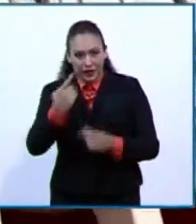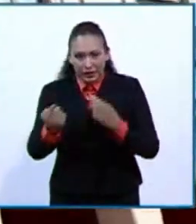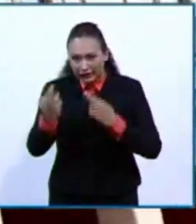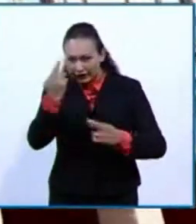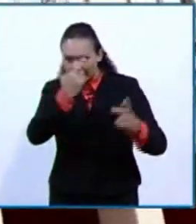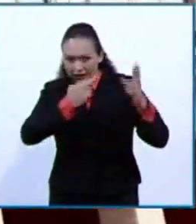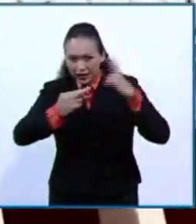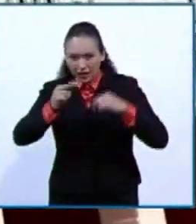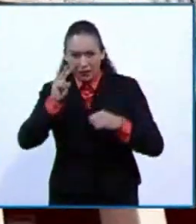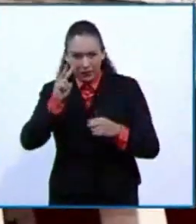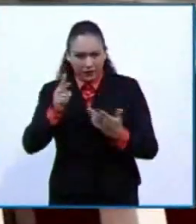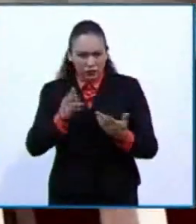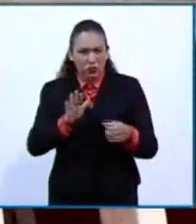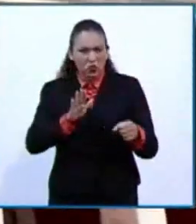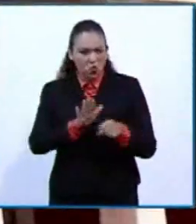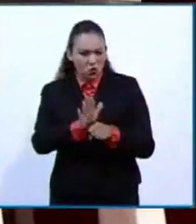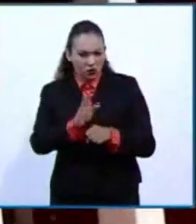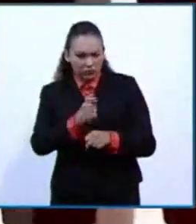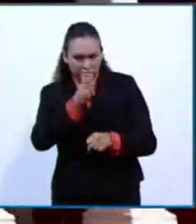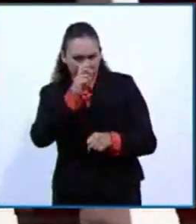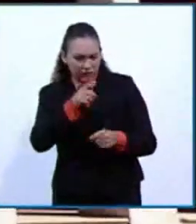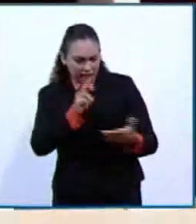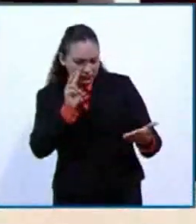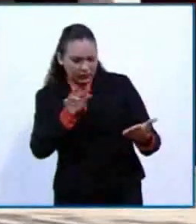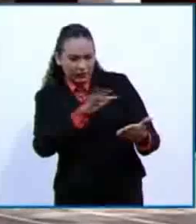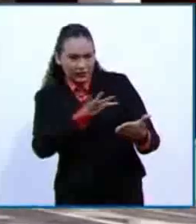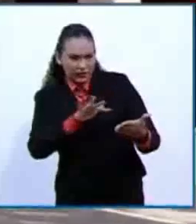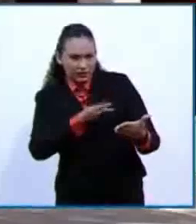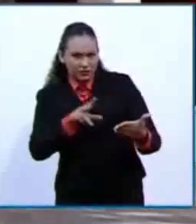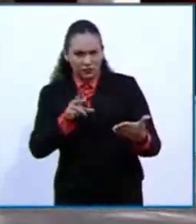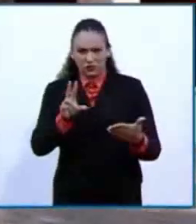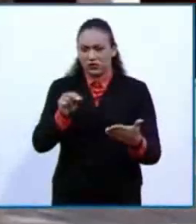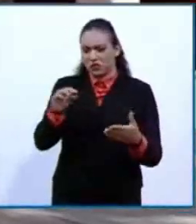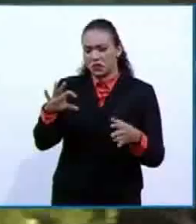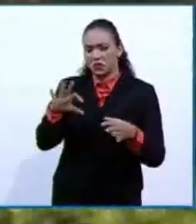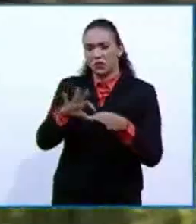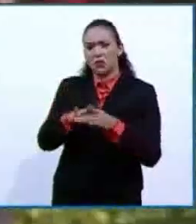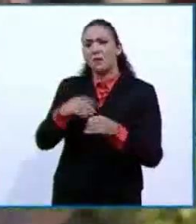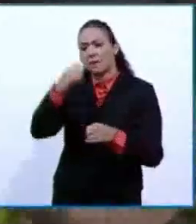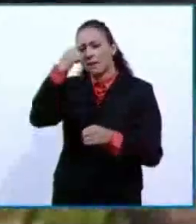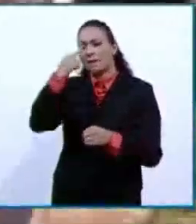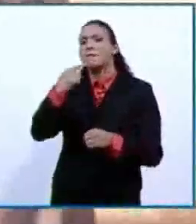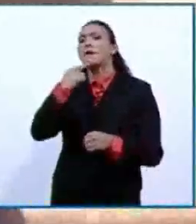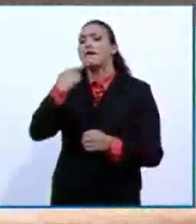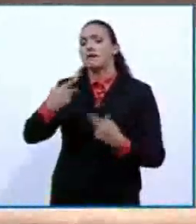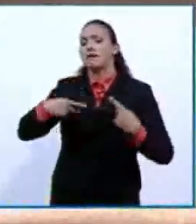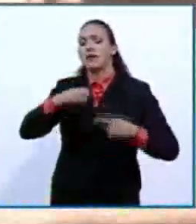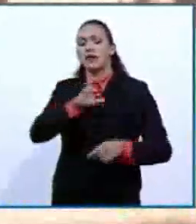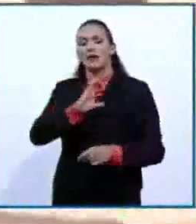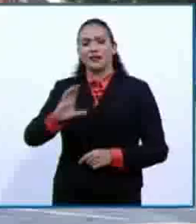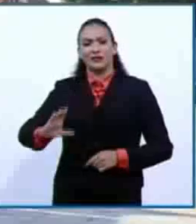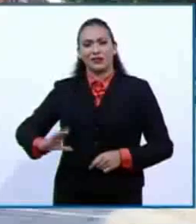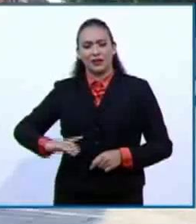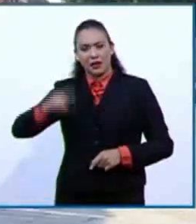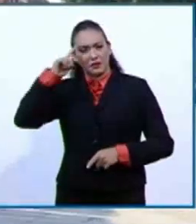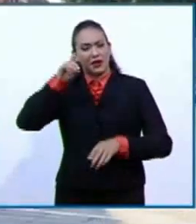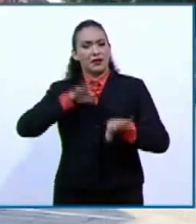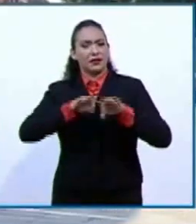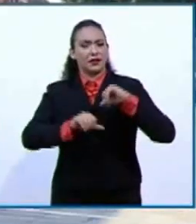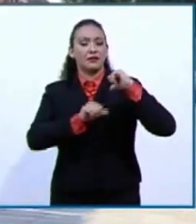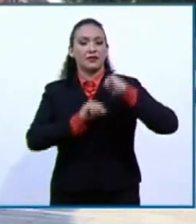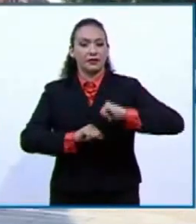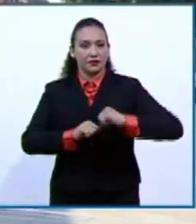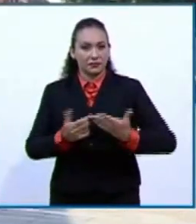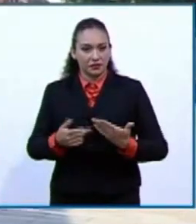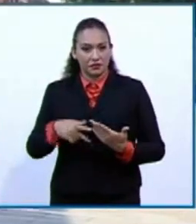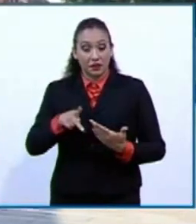que en estricto sentido no está estrechamente vinculada con la configuración del perfil inherente a la función pública a desempeñar, sino